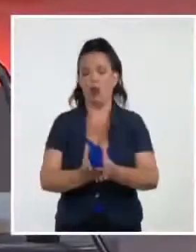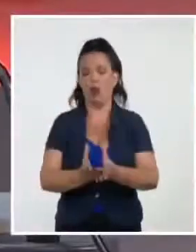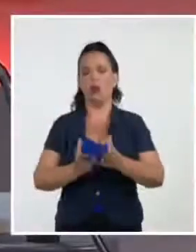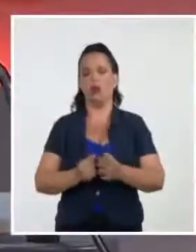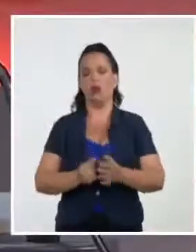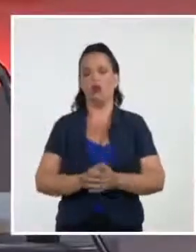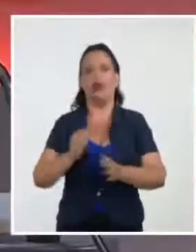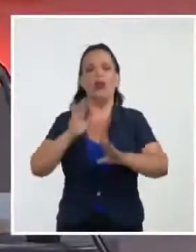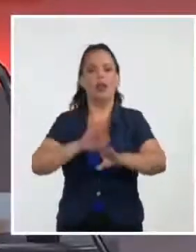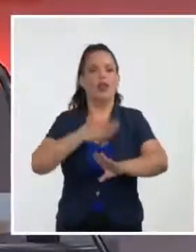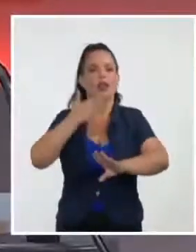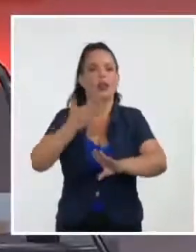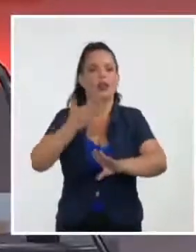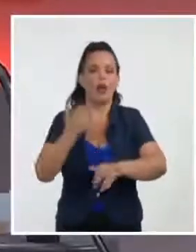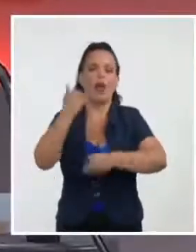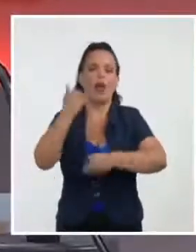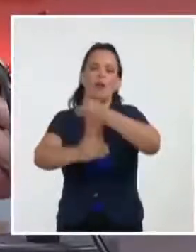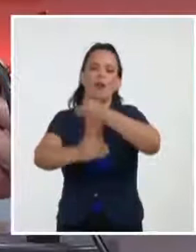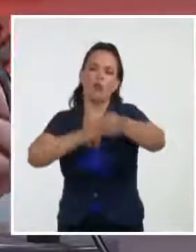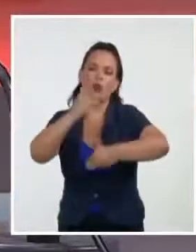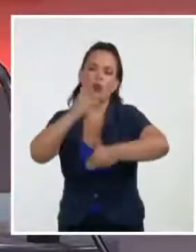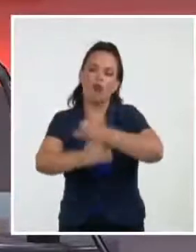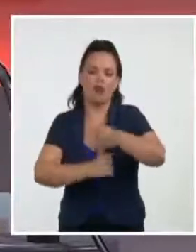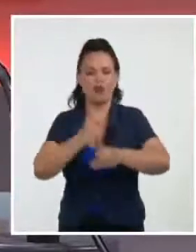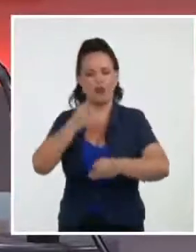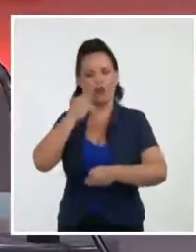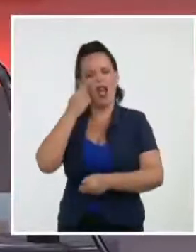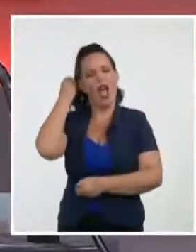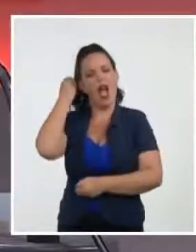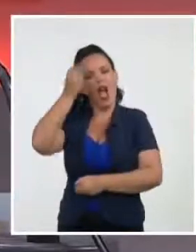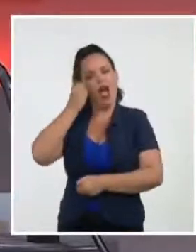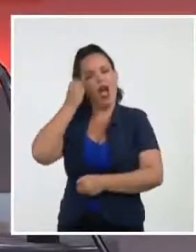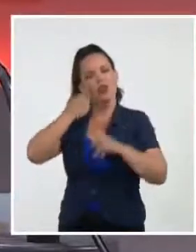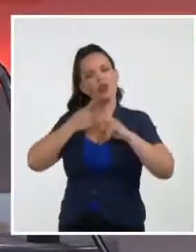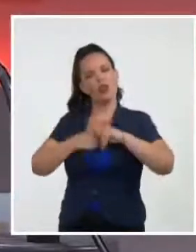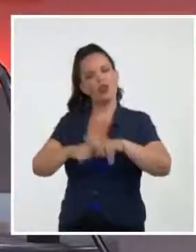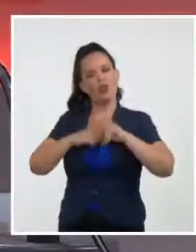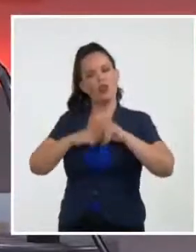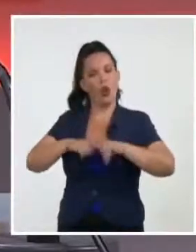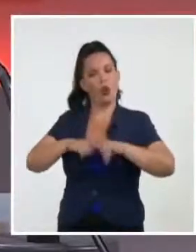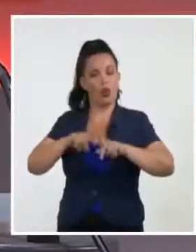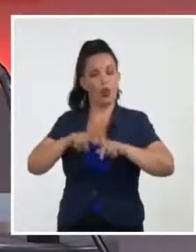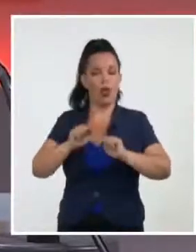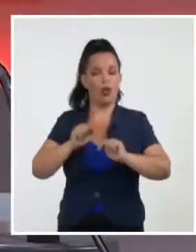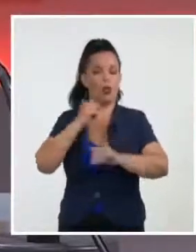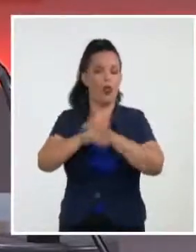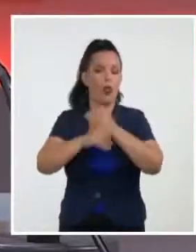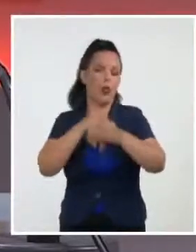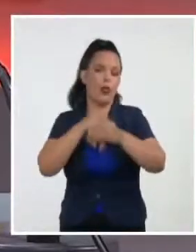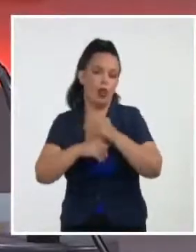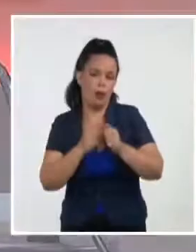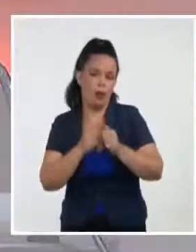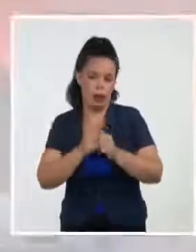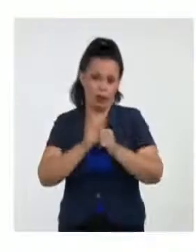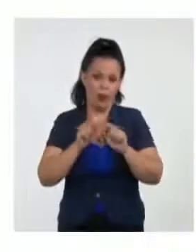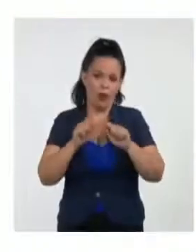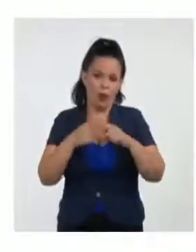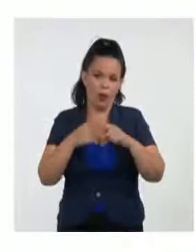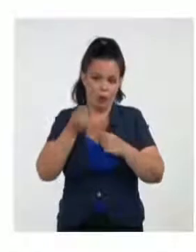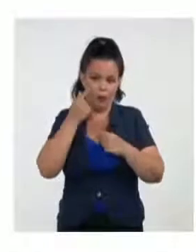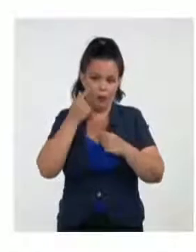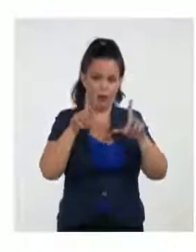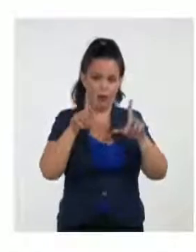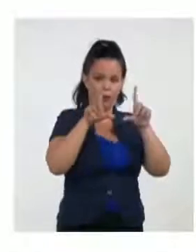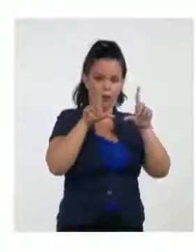el proceso de solución de esas ecuaciones y poder entonces determinar, porque si cada una de esas cajitas que ahí vemos,